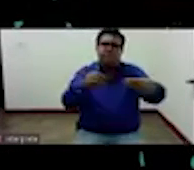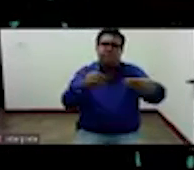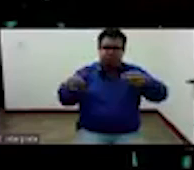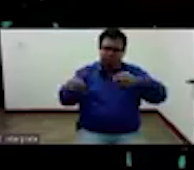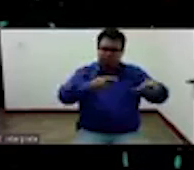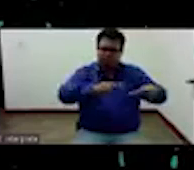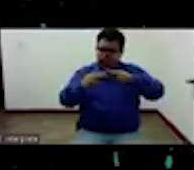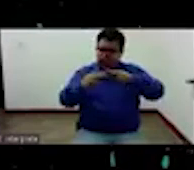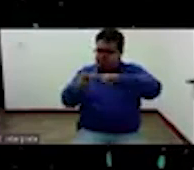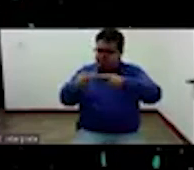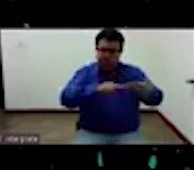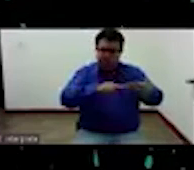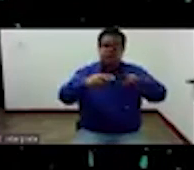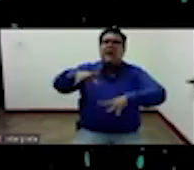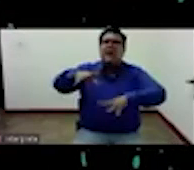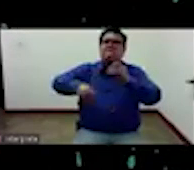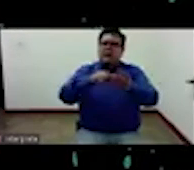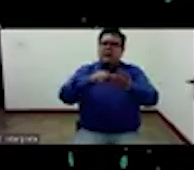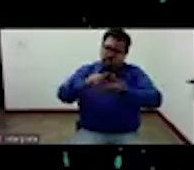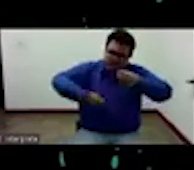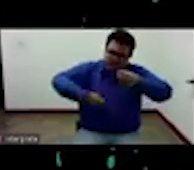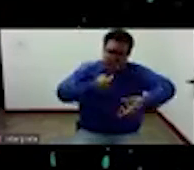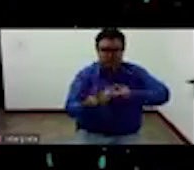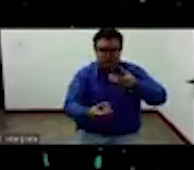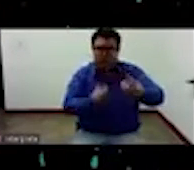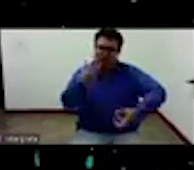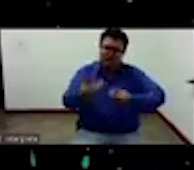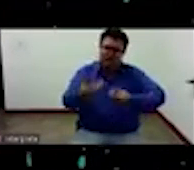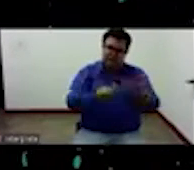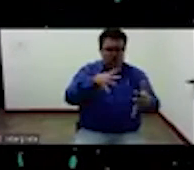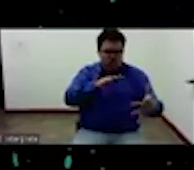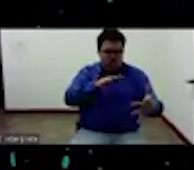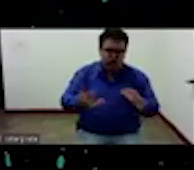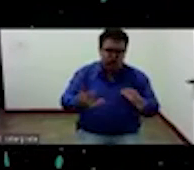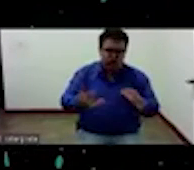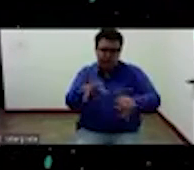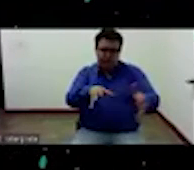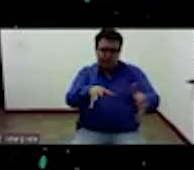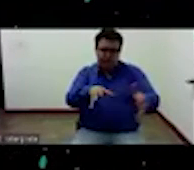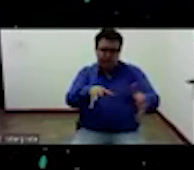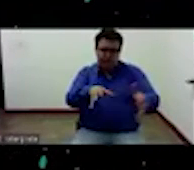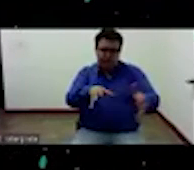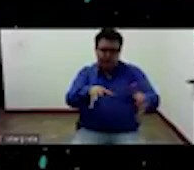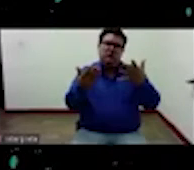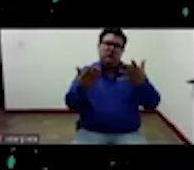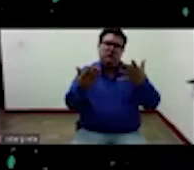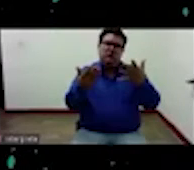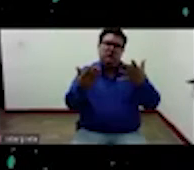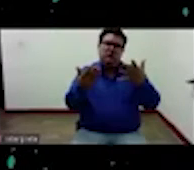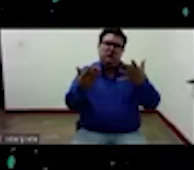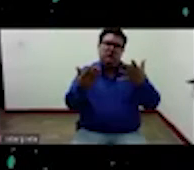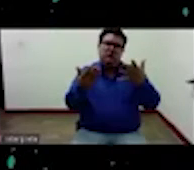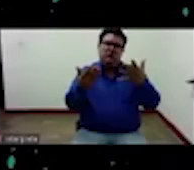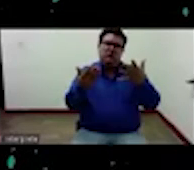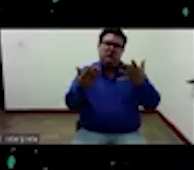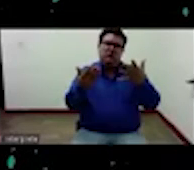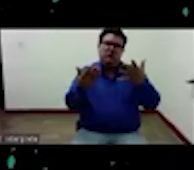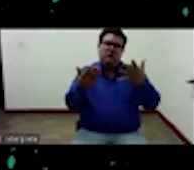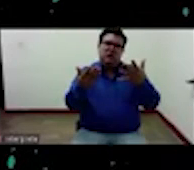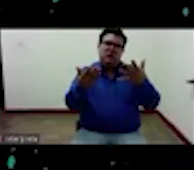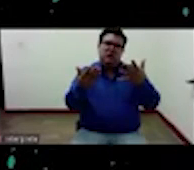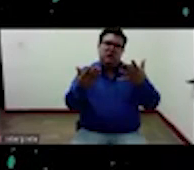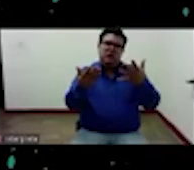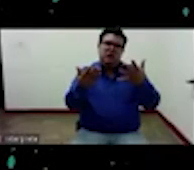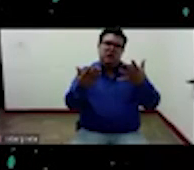la expresión a nivel escultórico e instalativo de esos potenciales de la escucha y de la materia